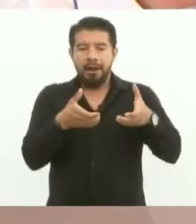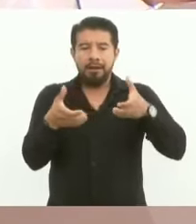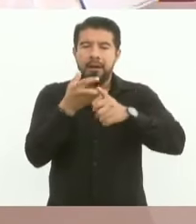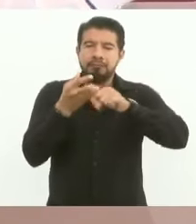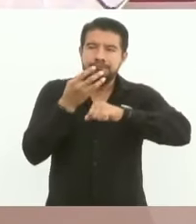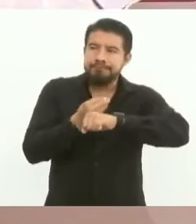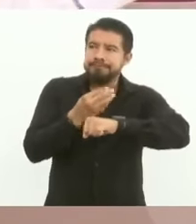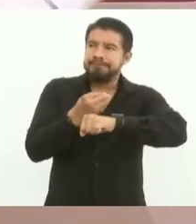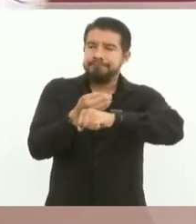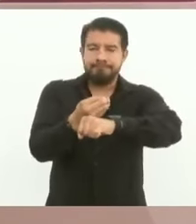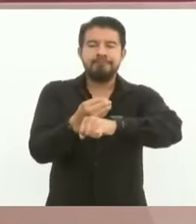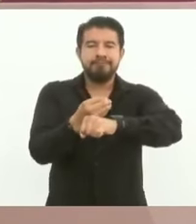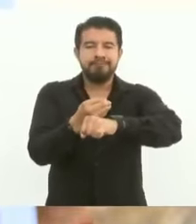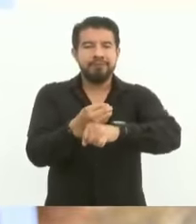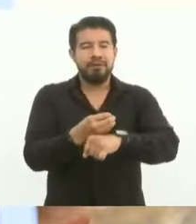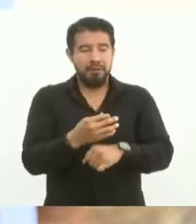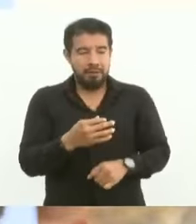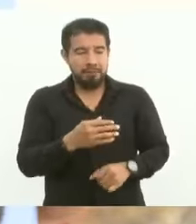felicitamos porque